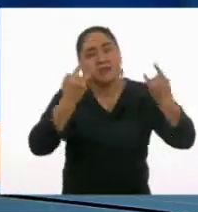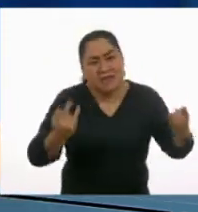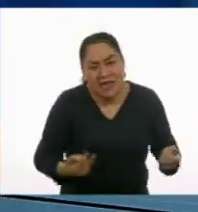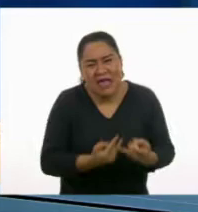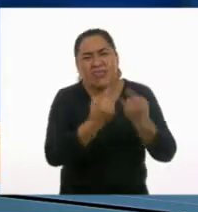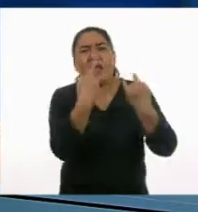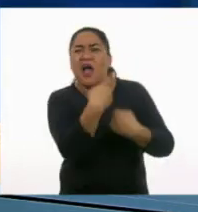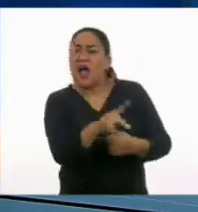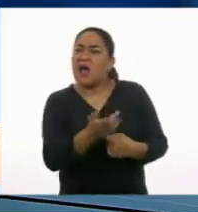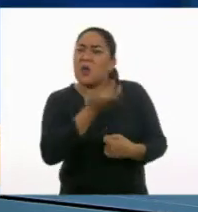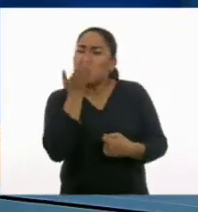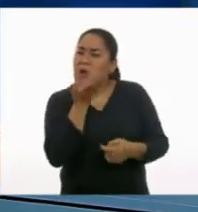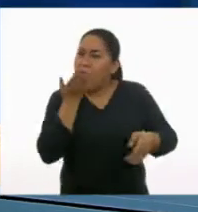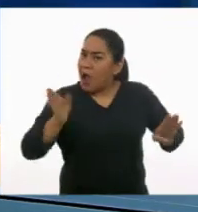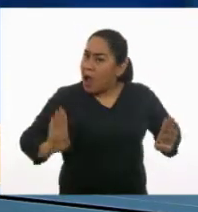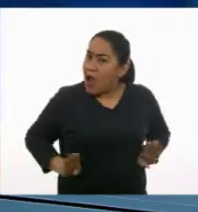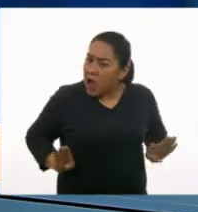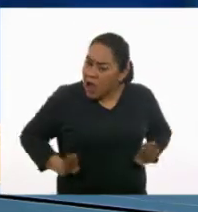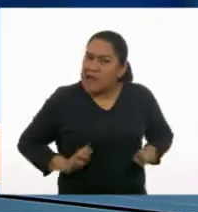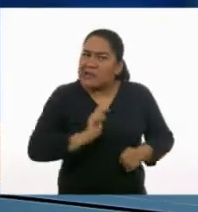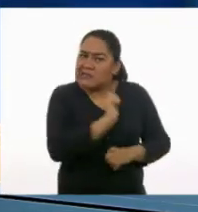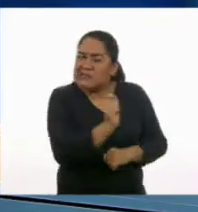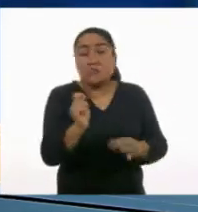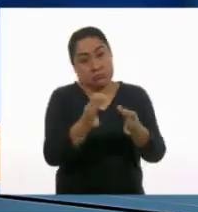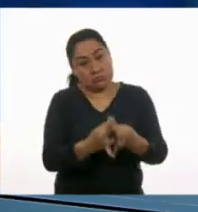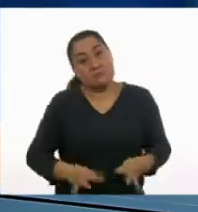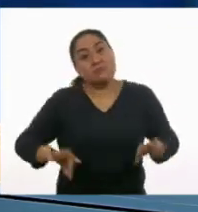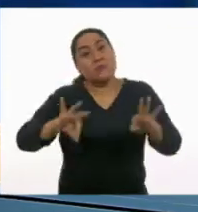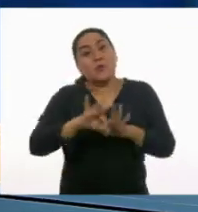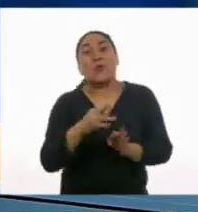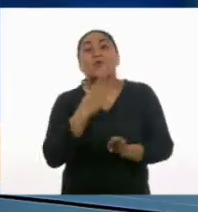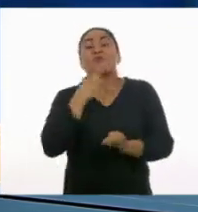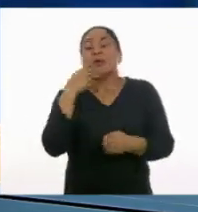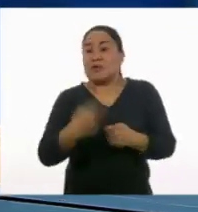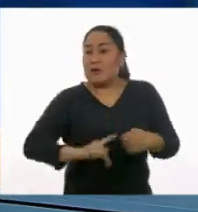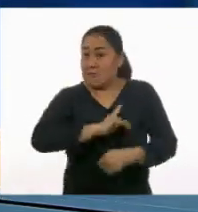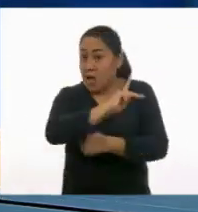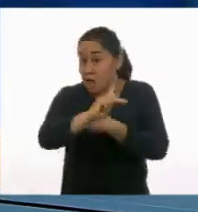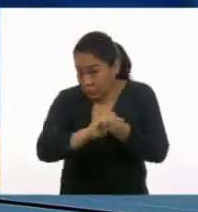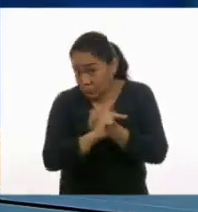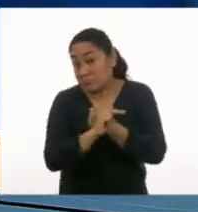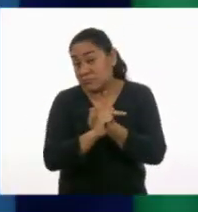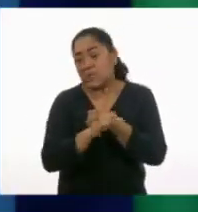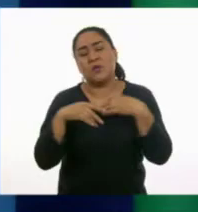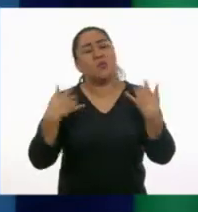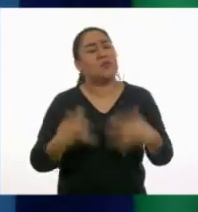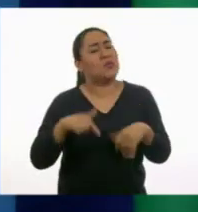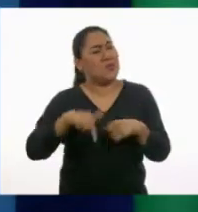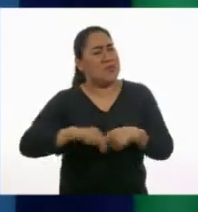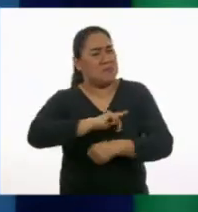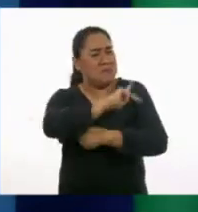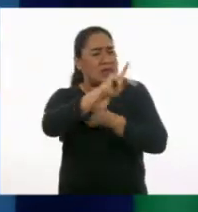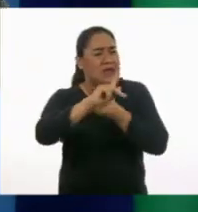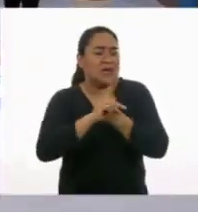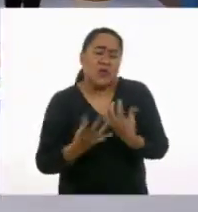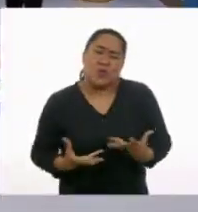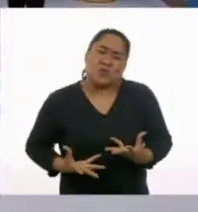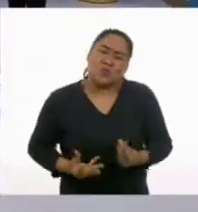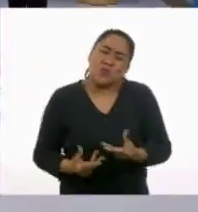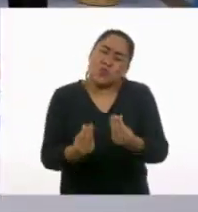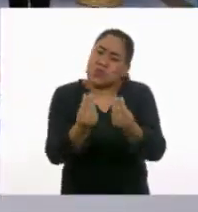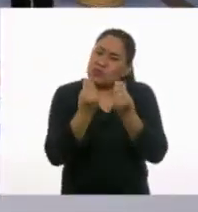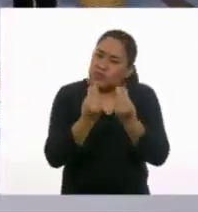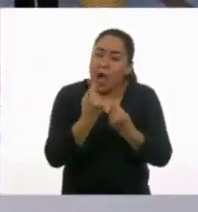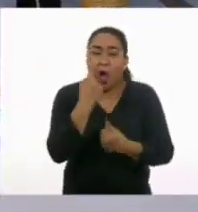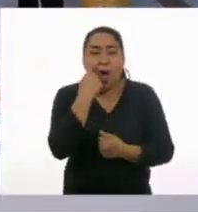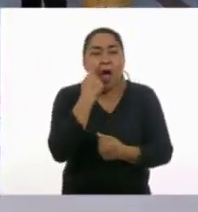y tradiciones que son muy importantes para nuestro país, porque nuestro país es rico, rico en